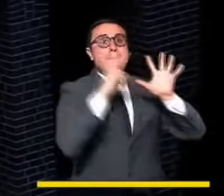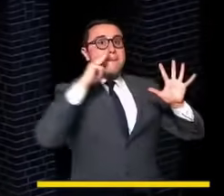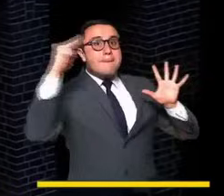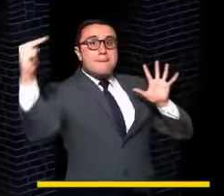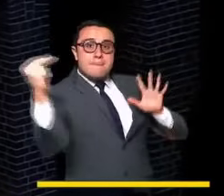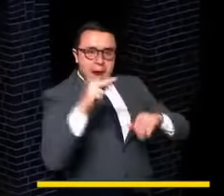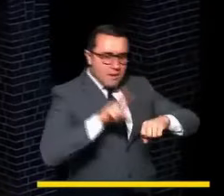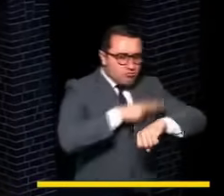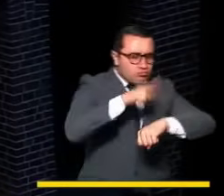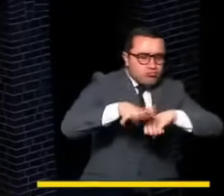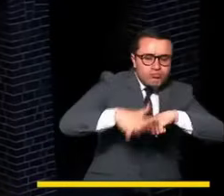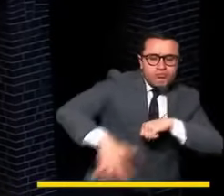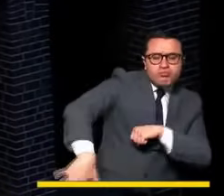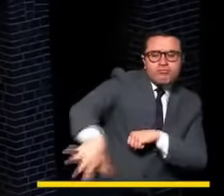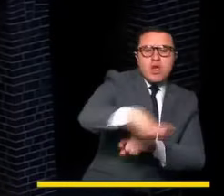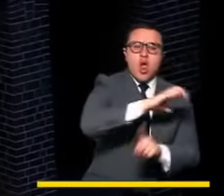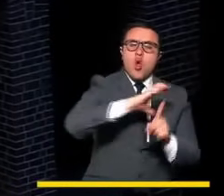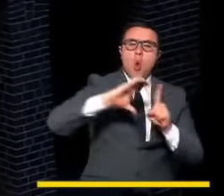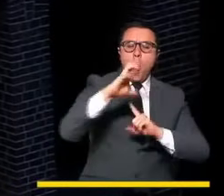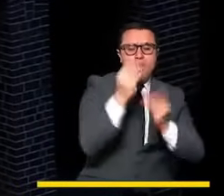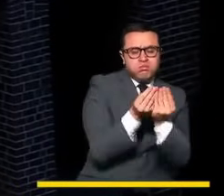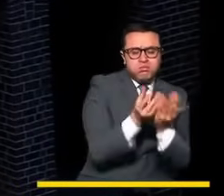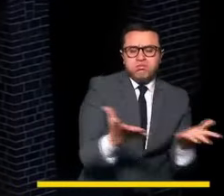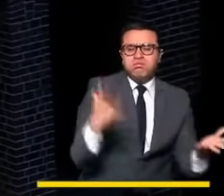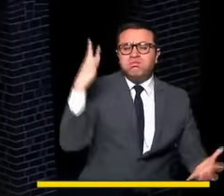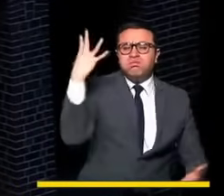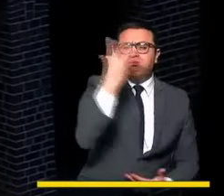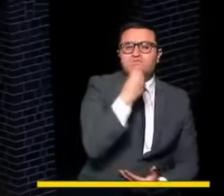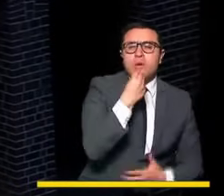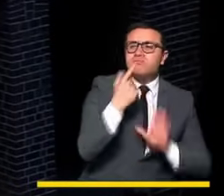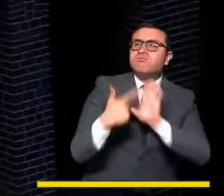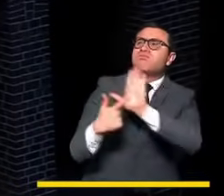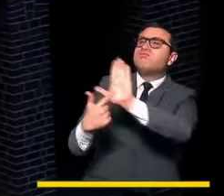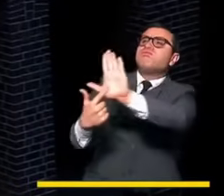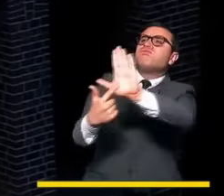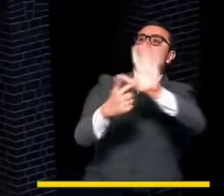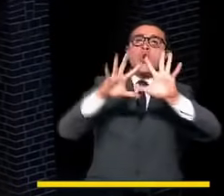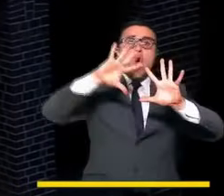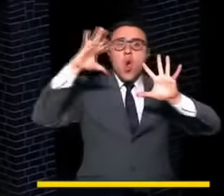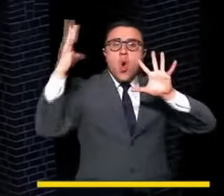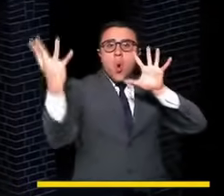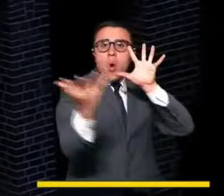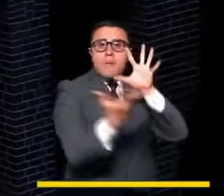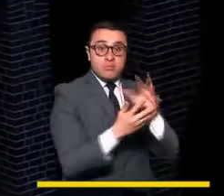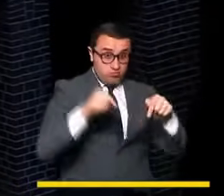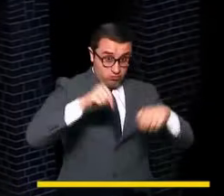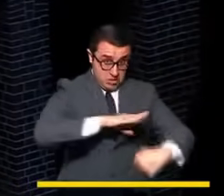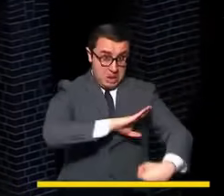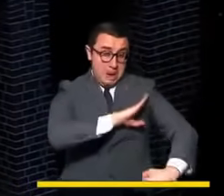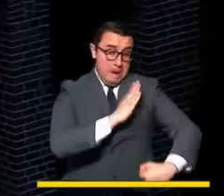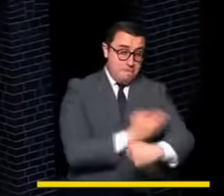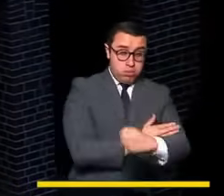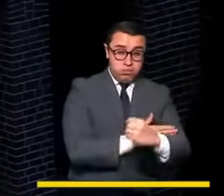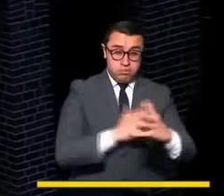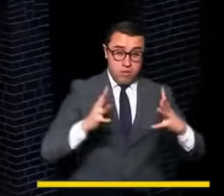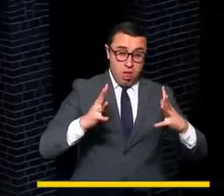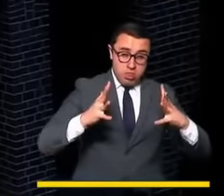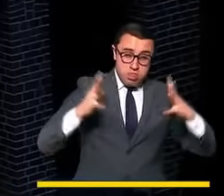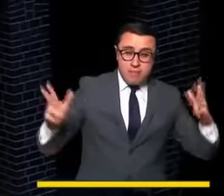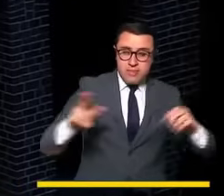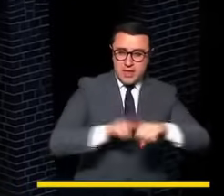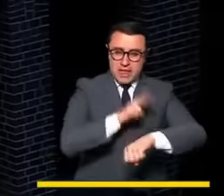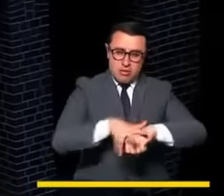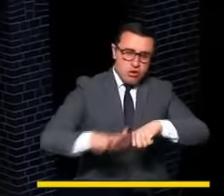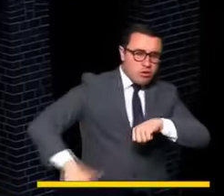belleza natural y cultural de Colombia. Somos una potencia de la biodiversidad, el gobernador de Nariño bien